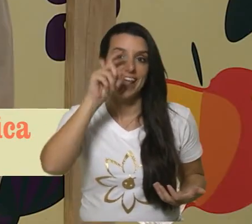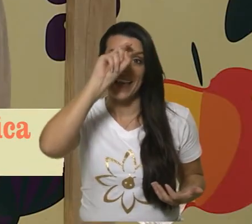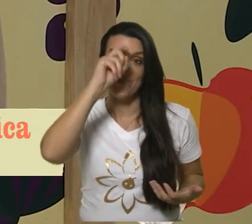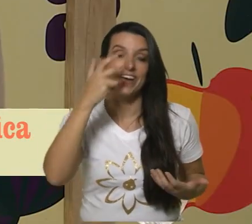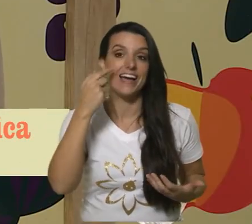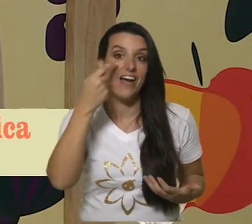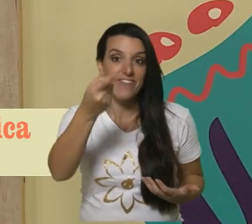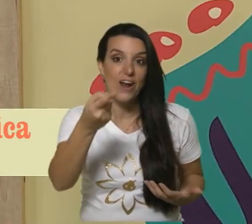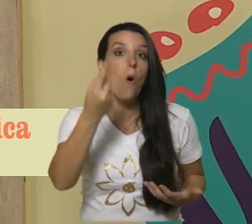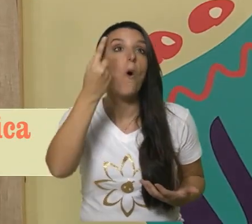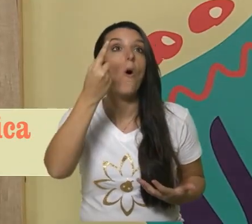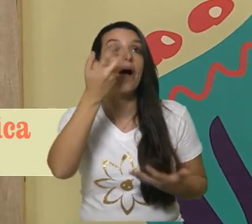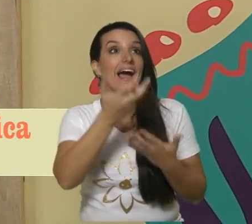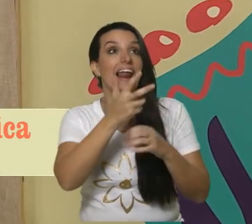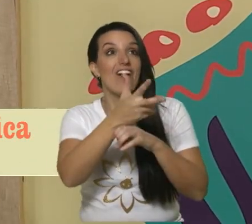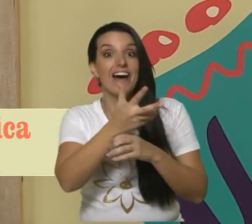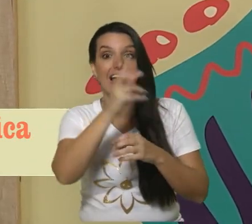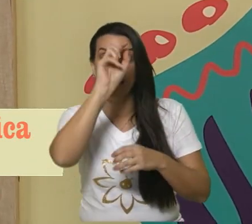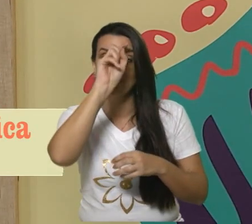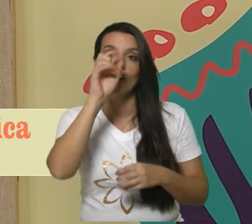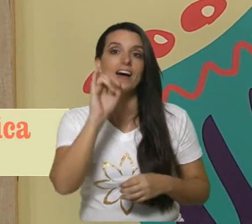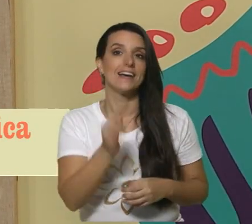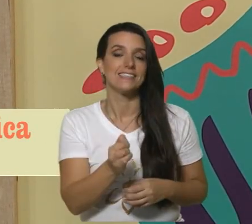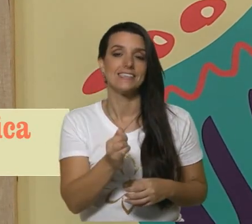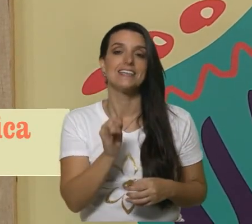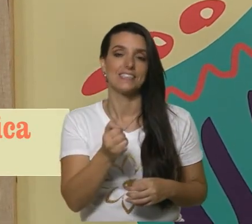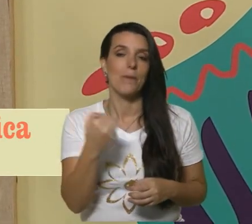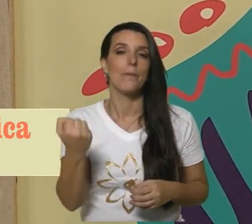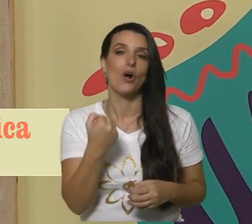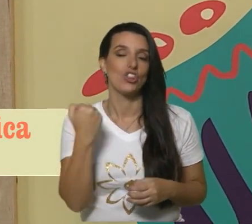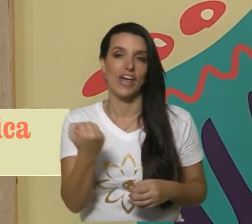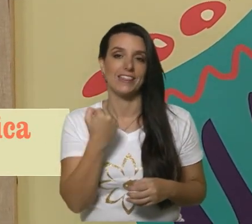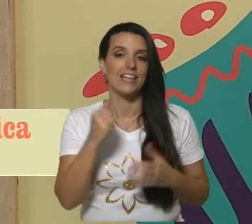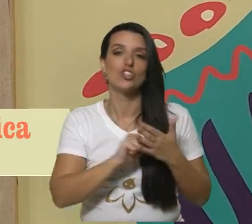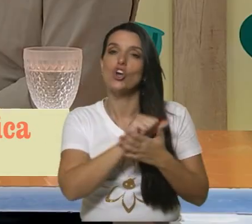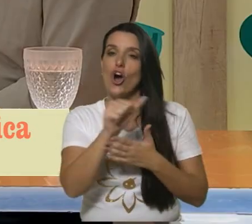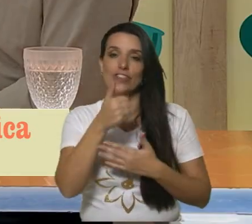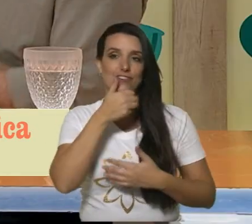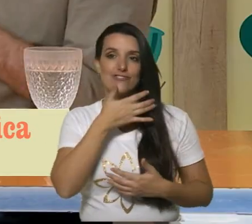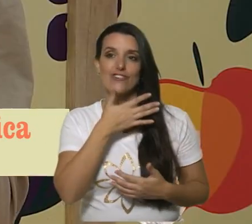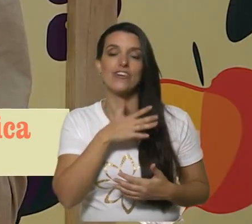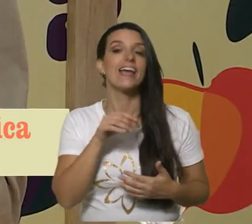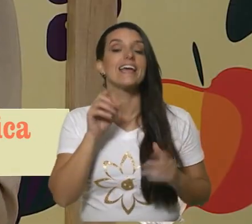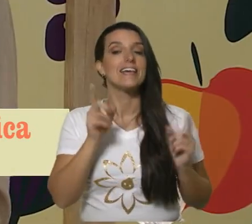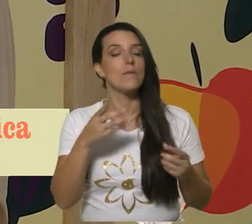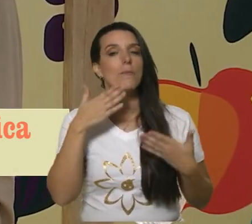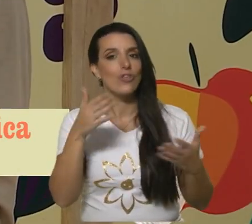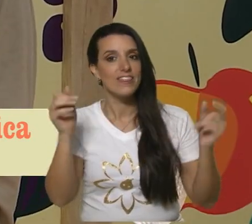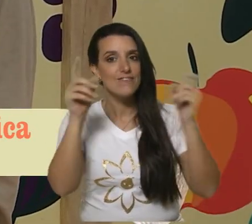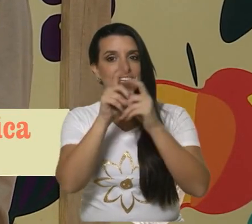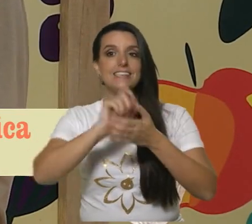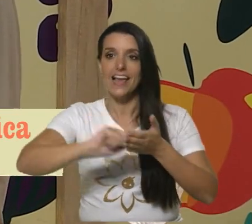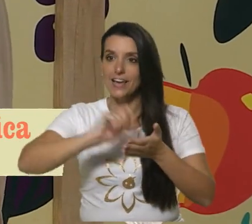vamos hacer una escena en Egipto es que sí sí Egipto está bastante presente en lo que es la la trama de la historia y es difícil